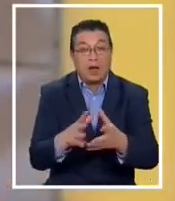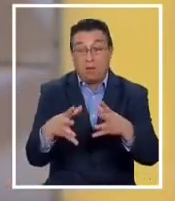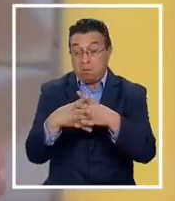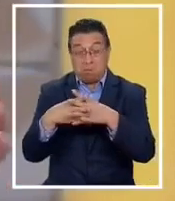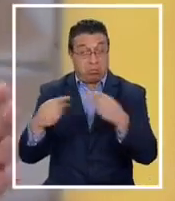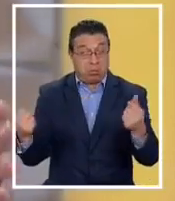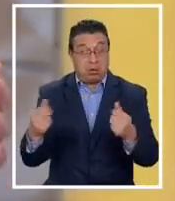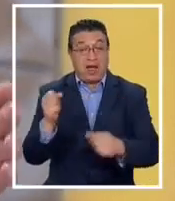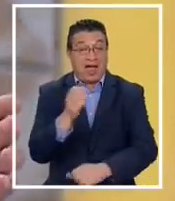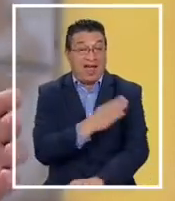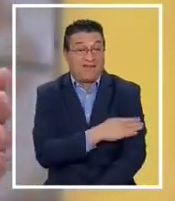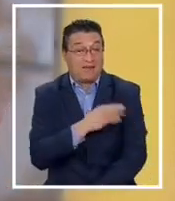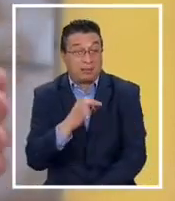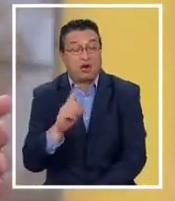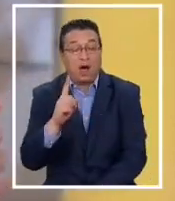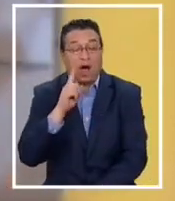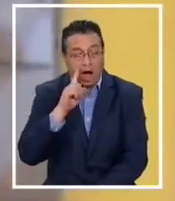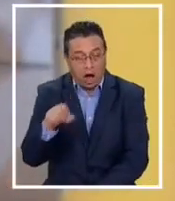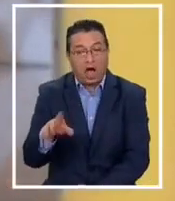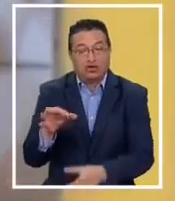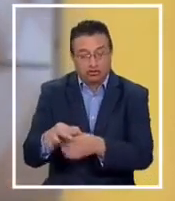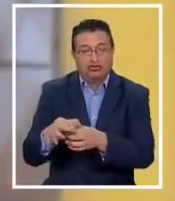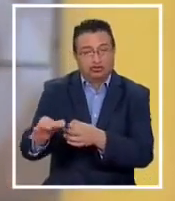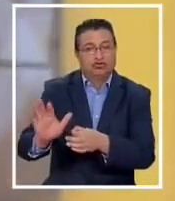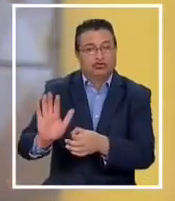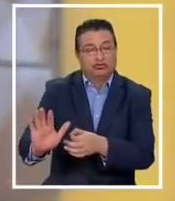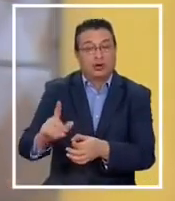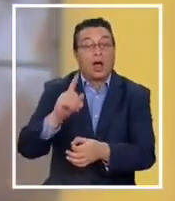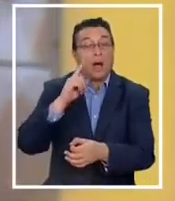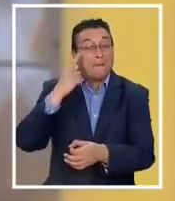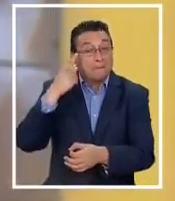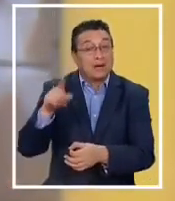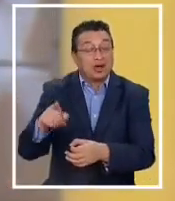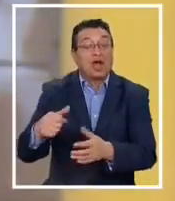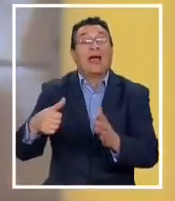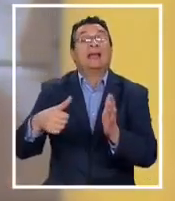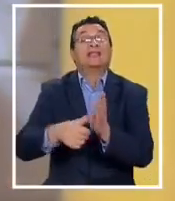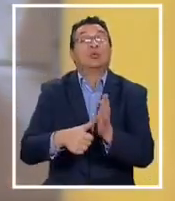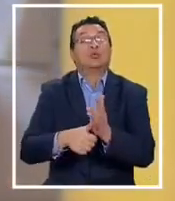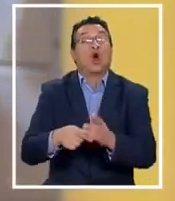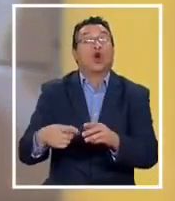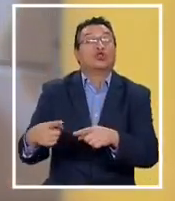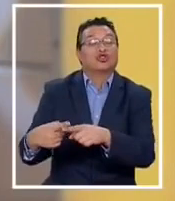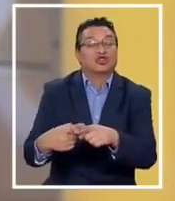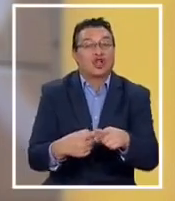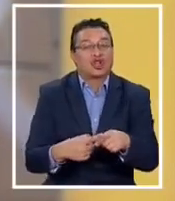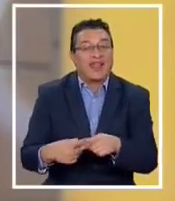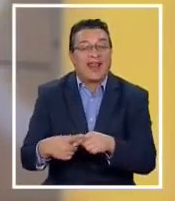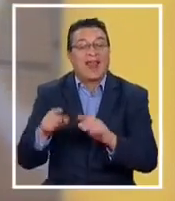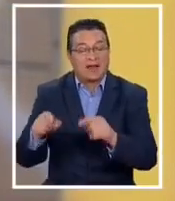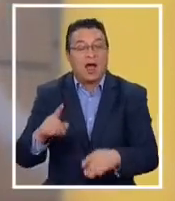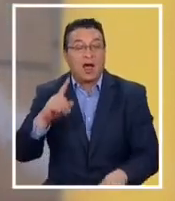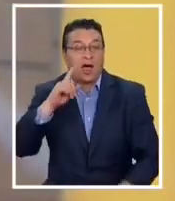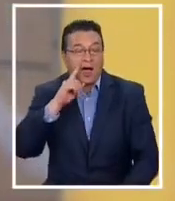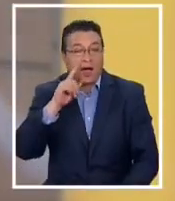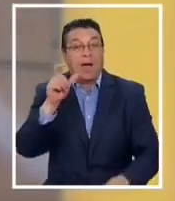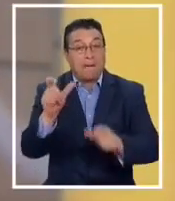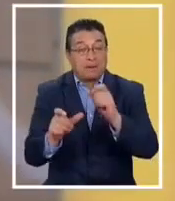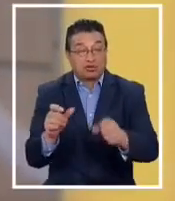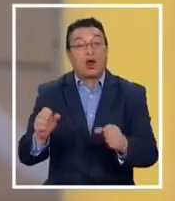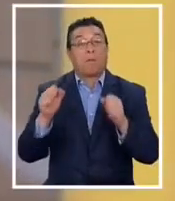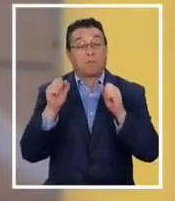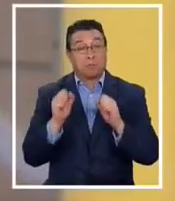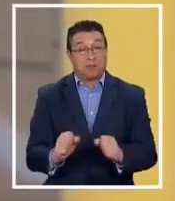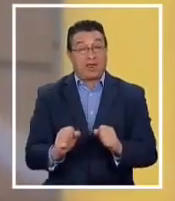fp pero la fp es que han en el sector y en el peldaño de la seguridad social que remite a aquellas personas que pueden